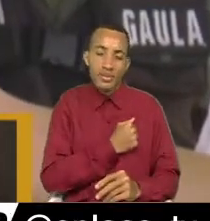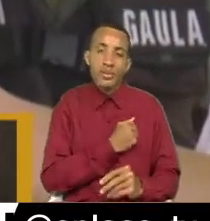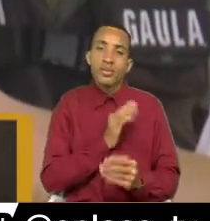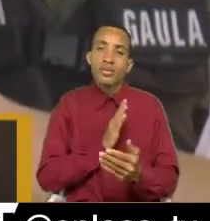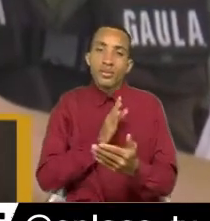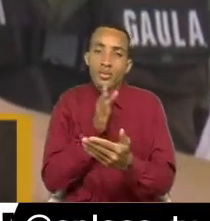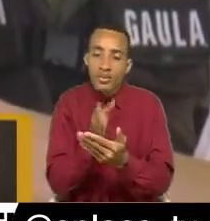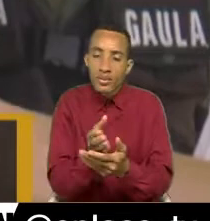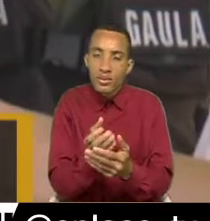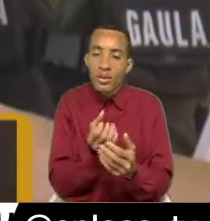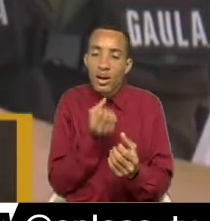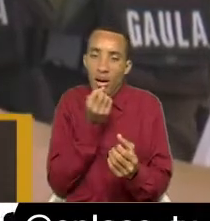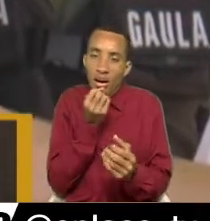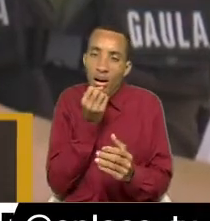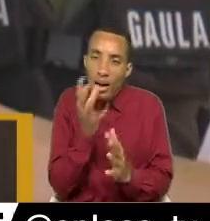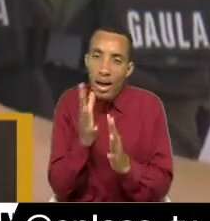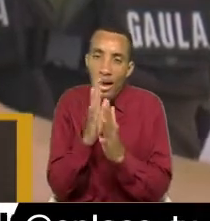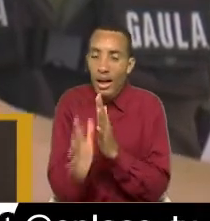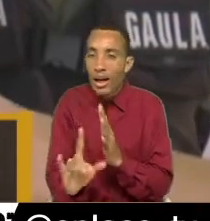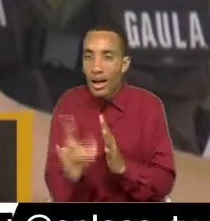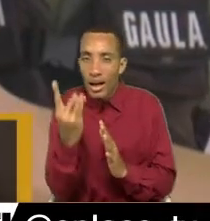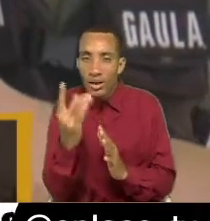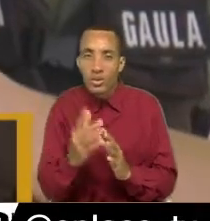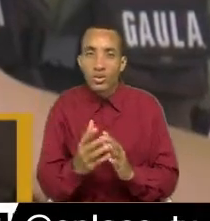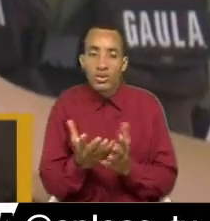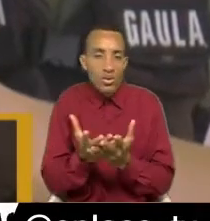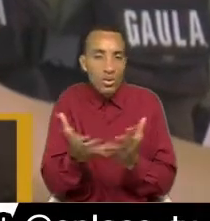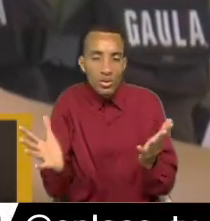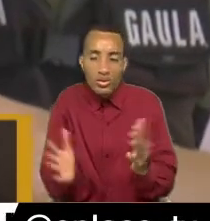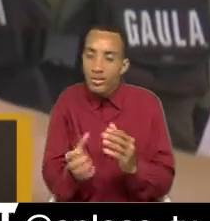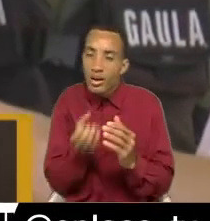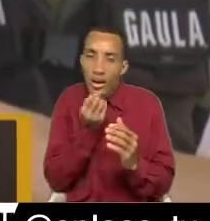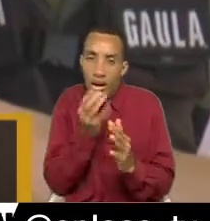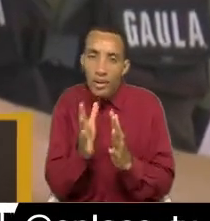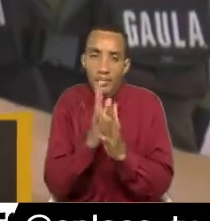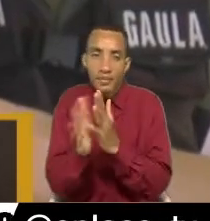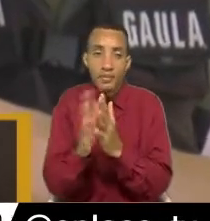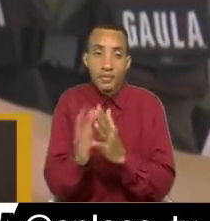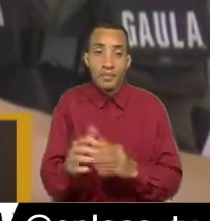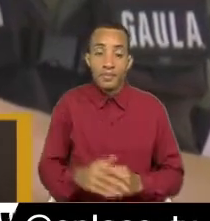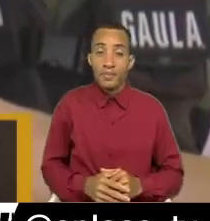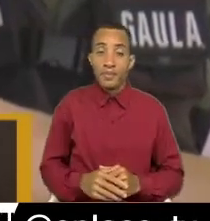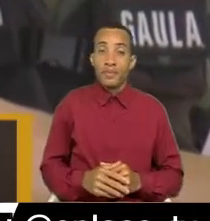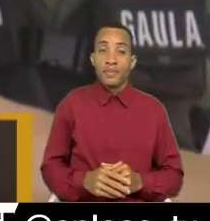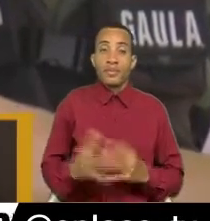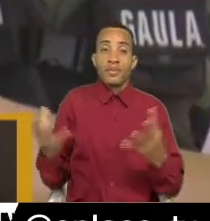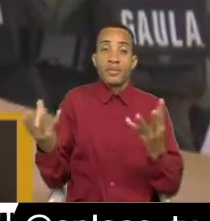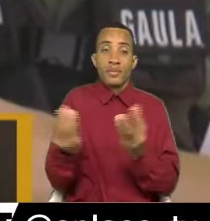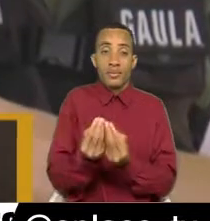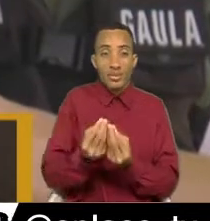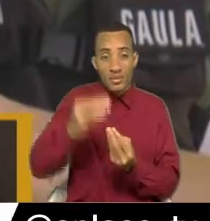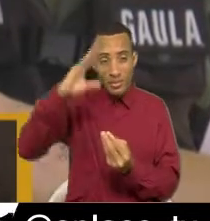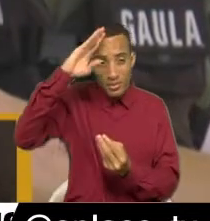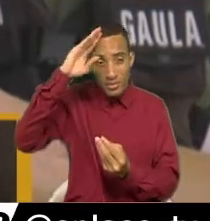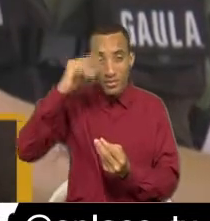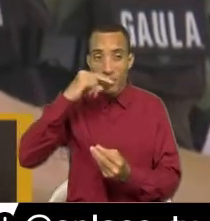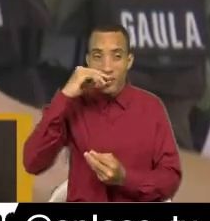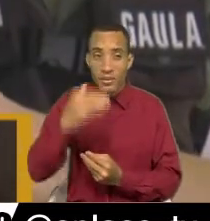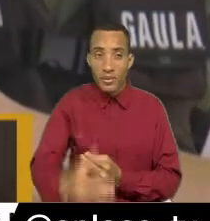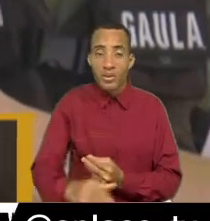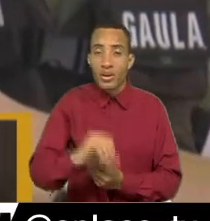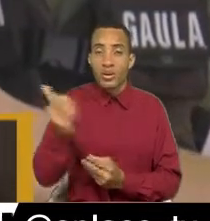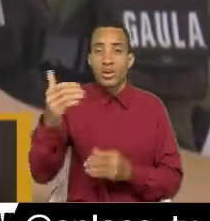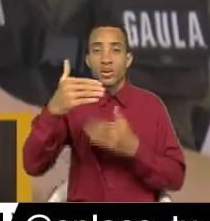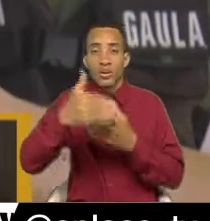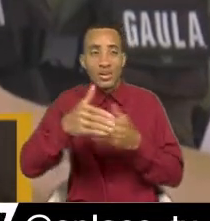que nos comente todo este tipo de casos. En este momento nuestro personal de infancia y adolescencia, el Modelo Nacional de Vigilancia Comunitaria por Cuadrantes,